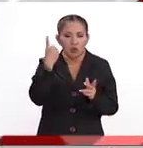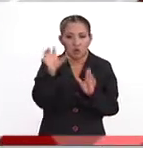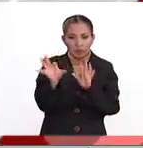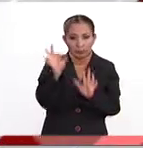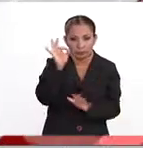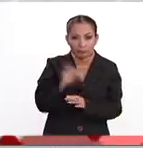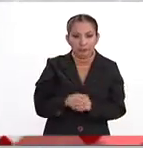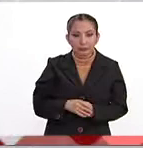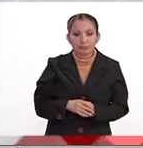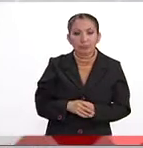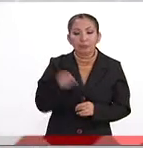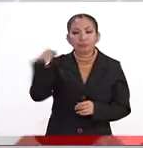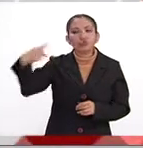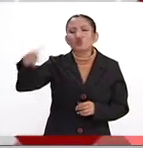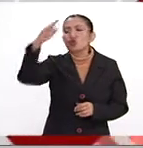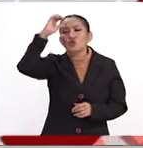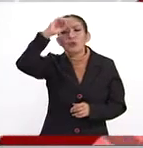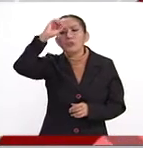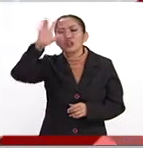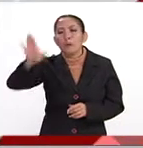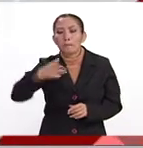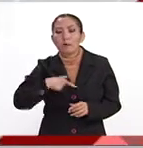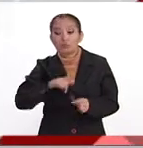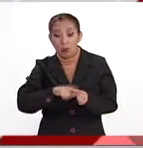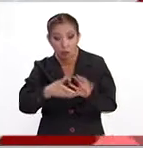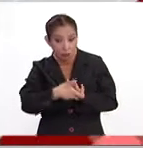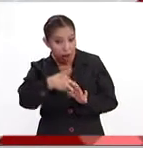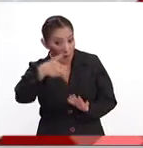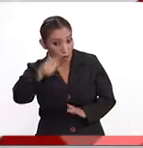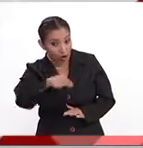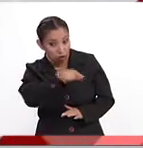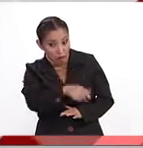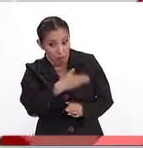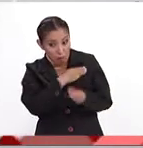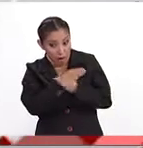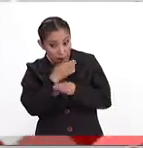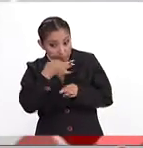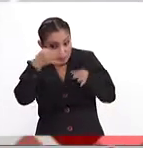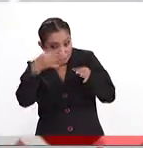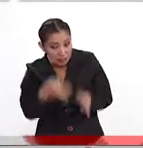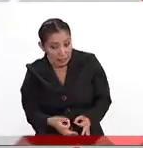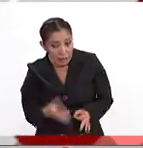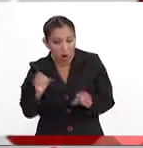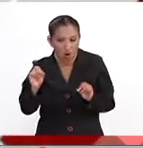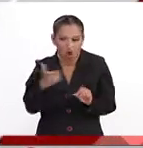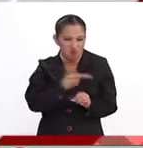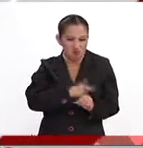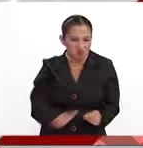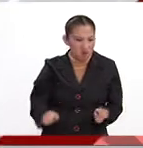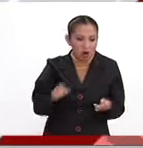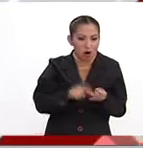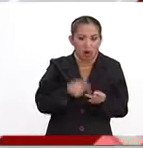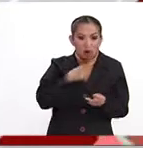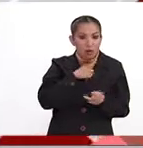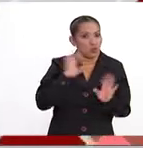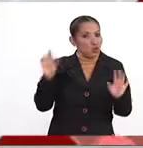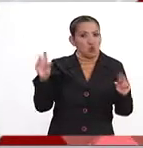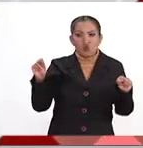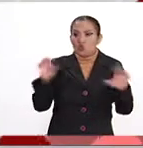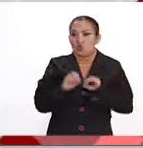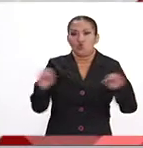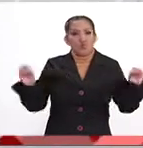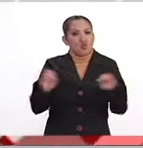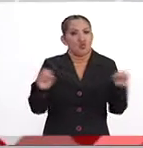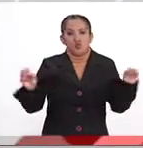de ellos. Desde su punto de vista personal, ¿cree que el aborto es moralmente aceptable, moralmente inaceptable, o no es una cuestión